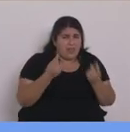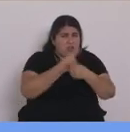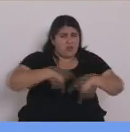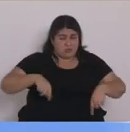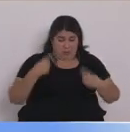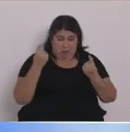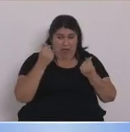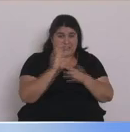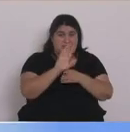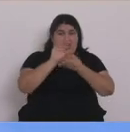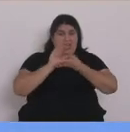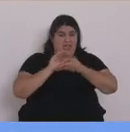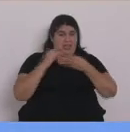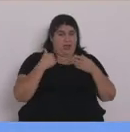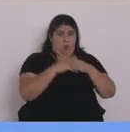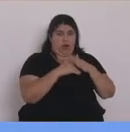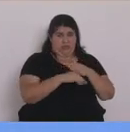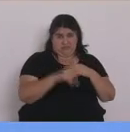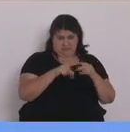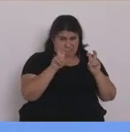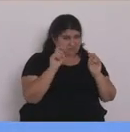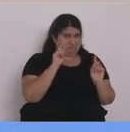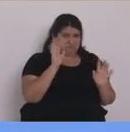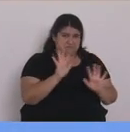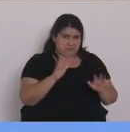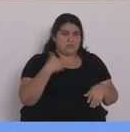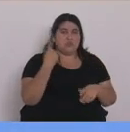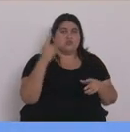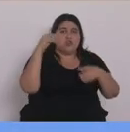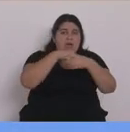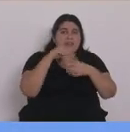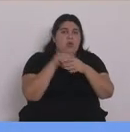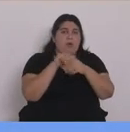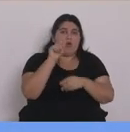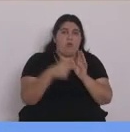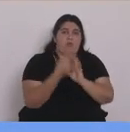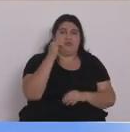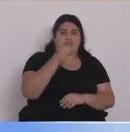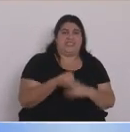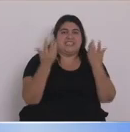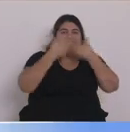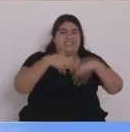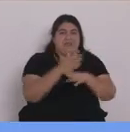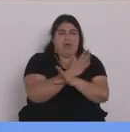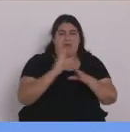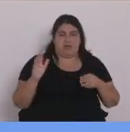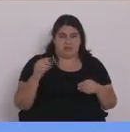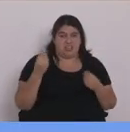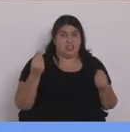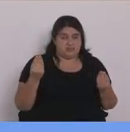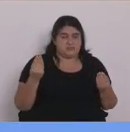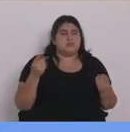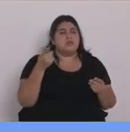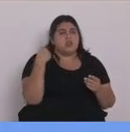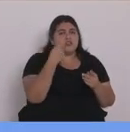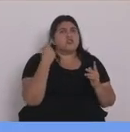fuera no es tener fuera del sistema. Tener la plata adentro y fuera del sistema es que no tener declarada. ¿Sabe cuánta plata